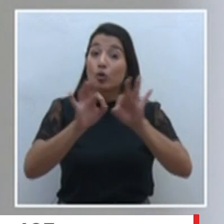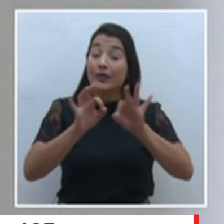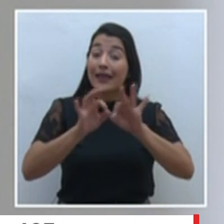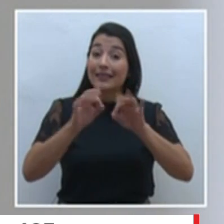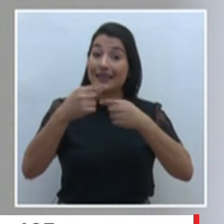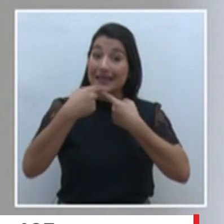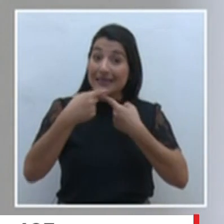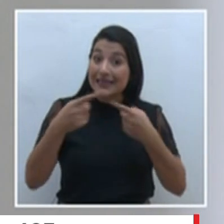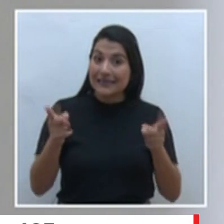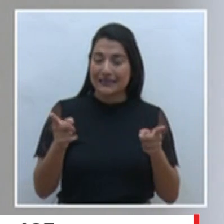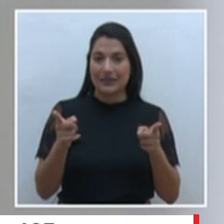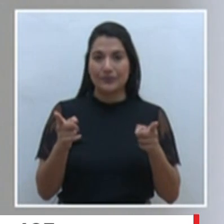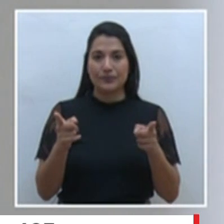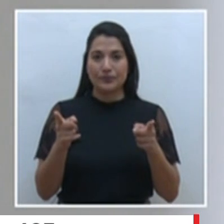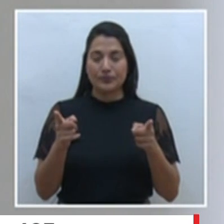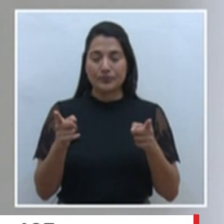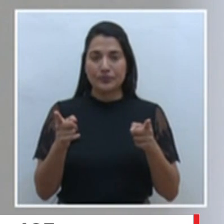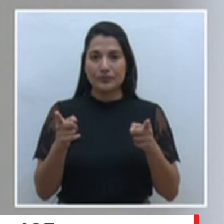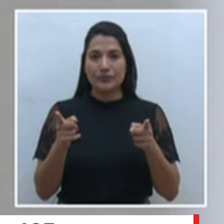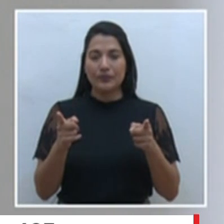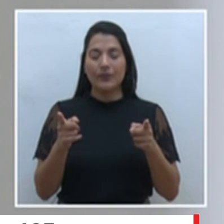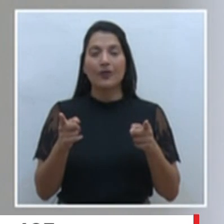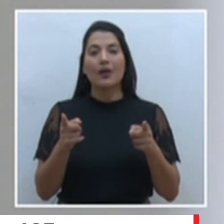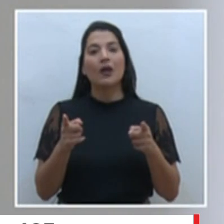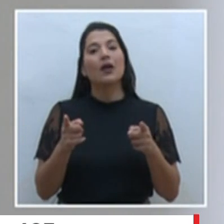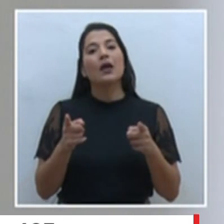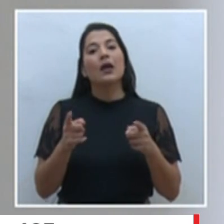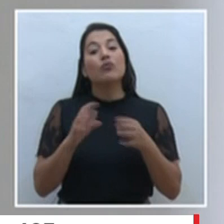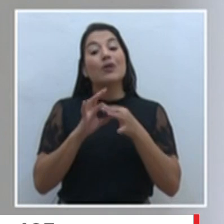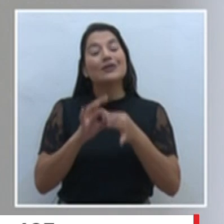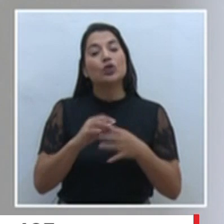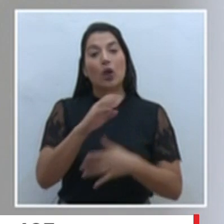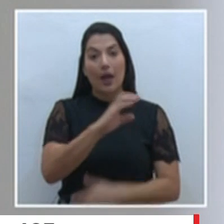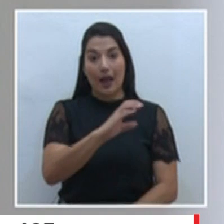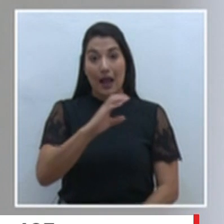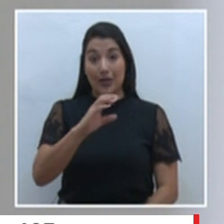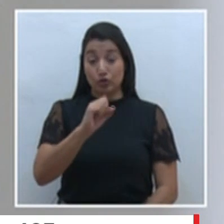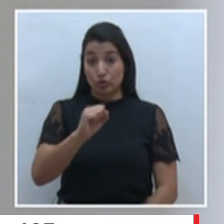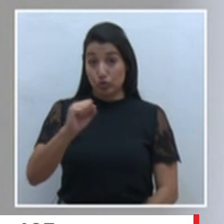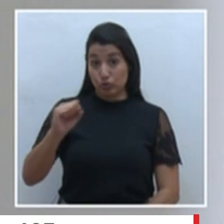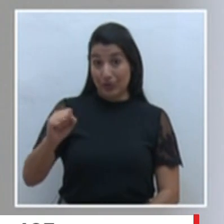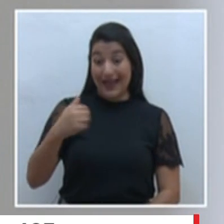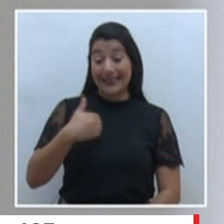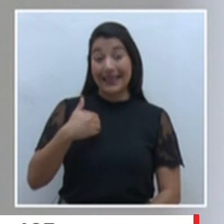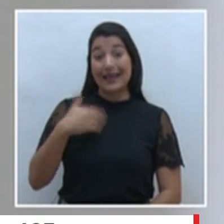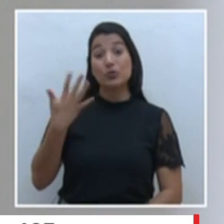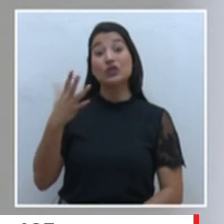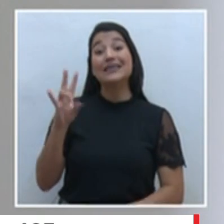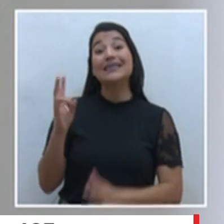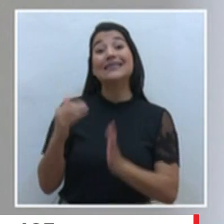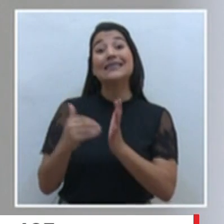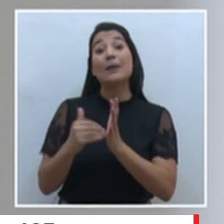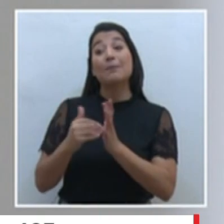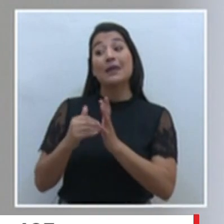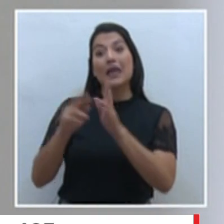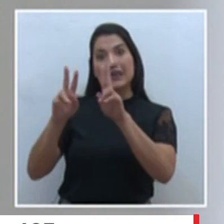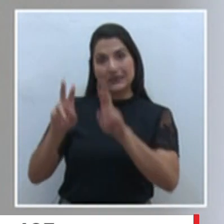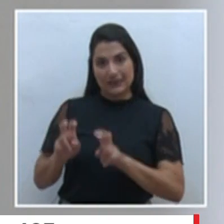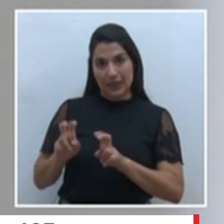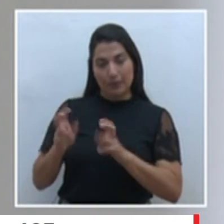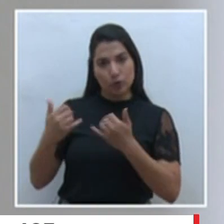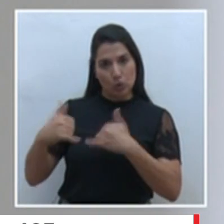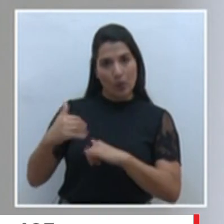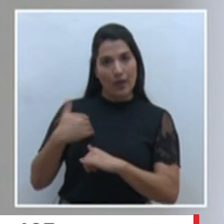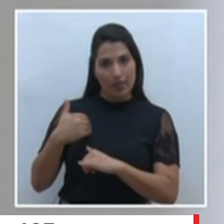tenemos al día de hoy. En lo que es la Caja Costarricense de Seguro Social tenemos 17.000 pruebas disponibles y